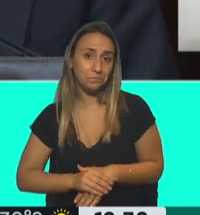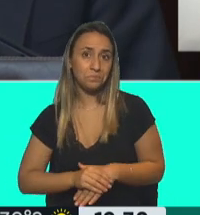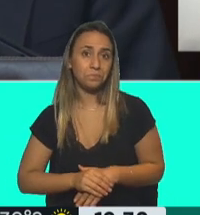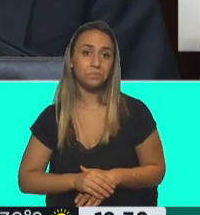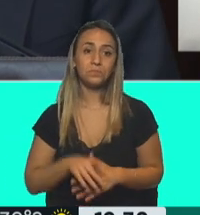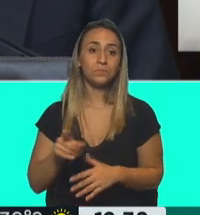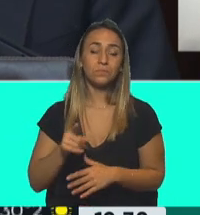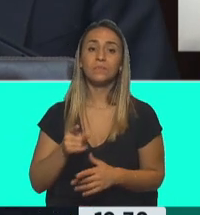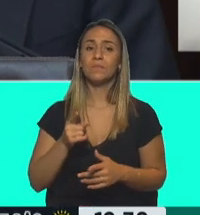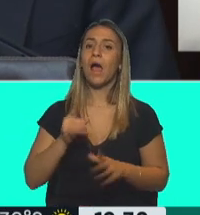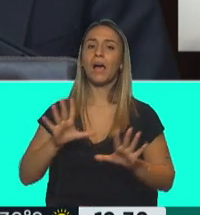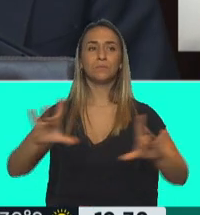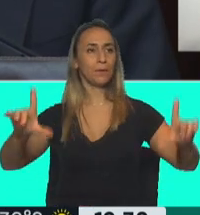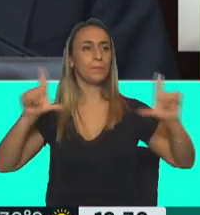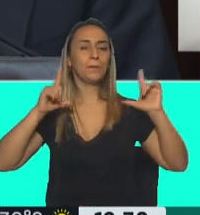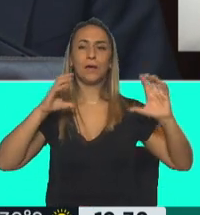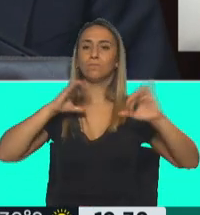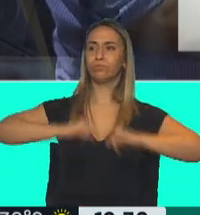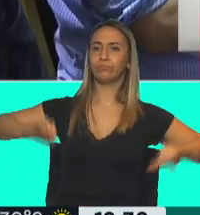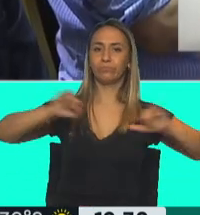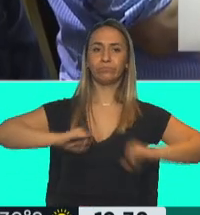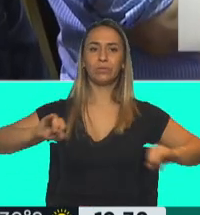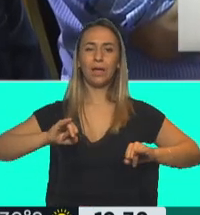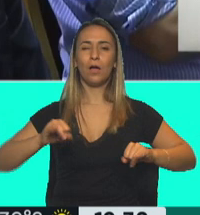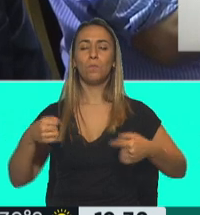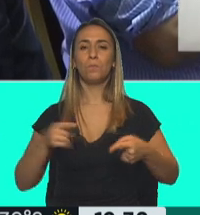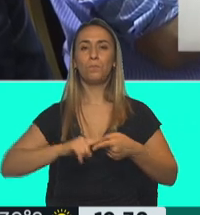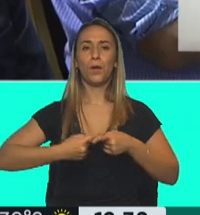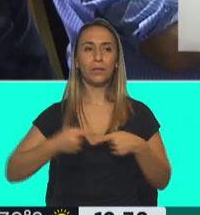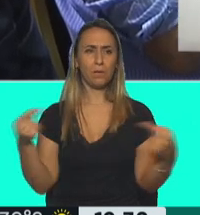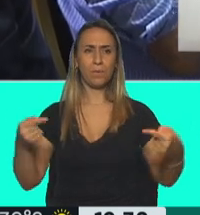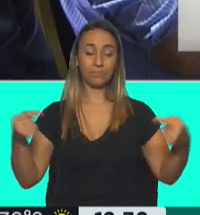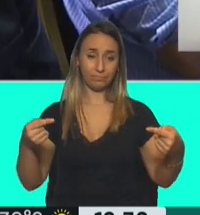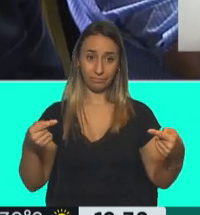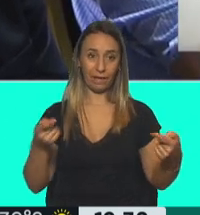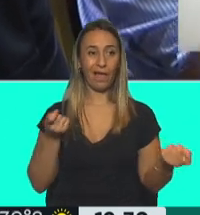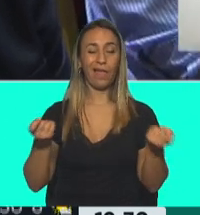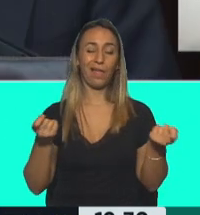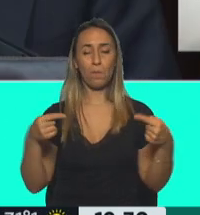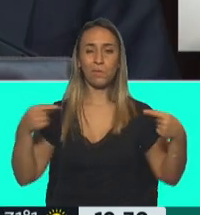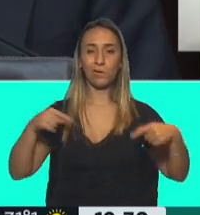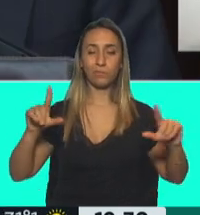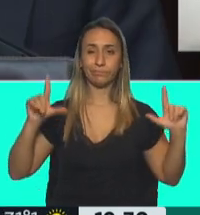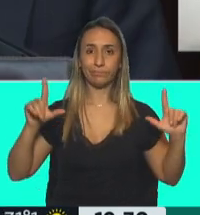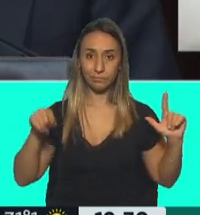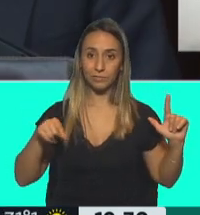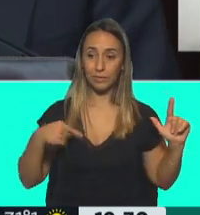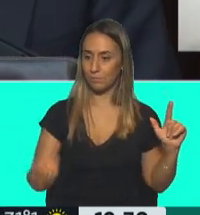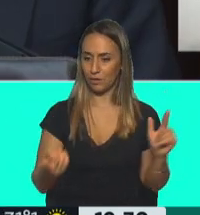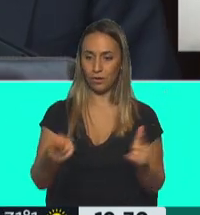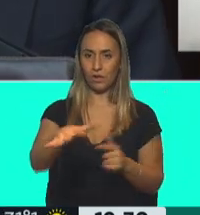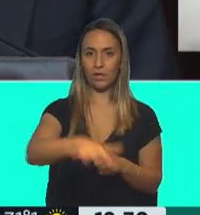de escalar en los medios de comunicación, en las redes sociales, una disputa política, se pone en riesgo la salud de más de 1.100 ciudadanos de San